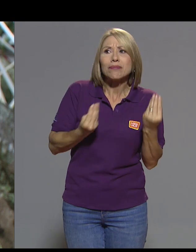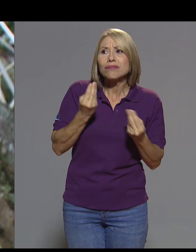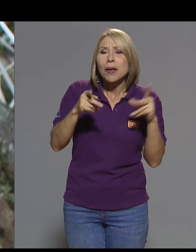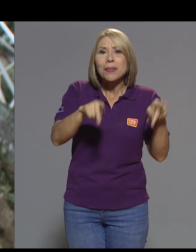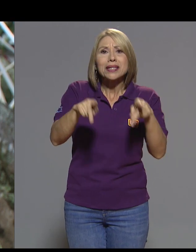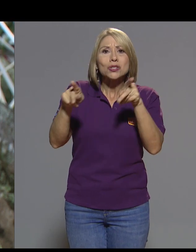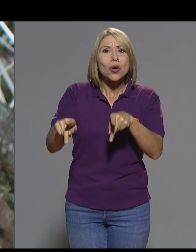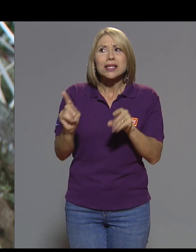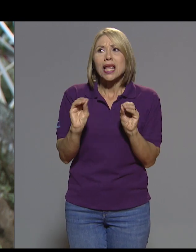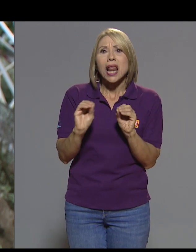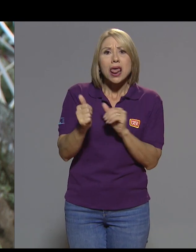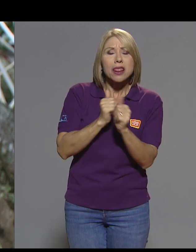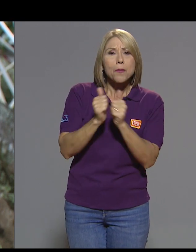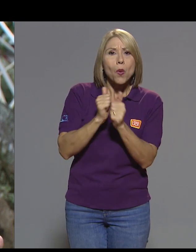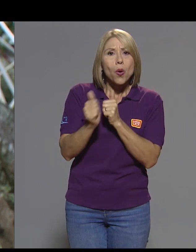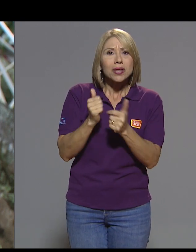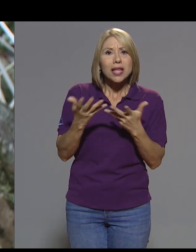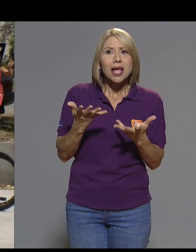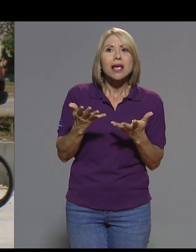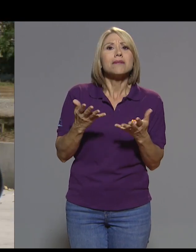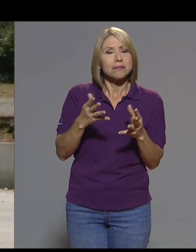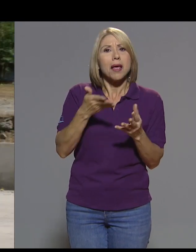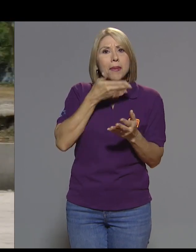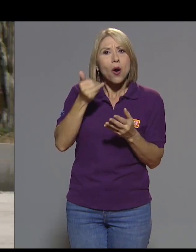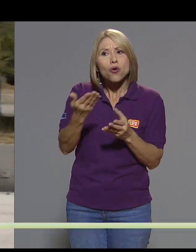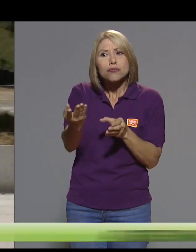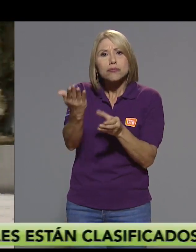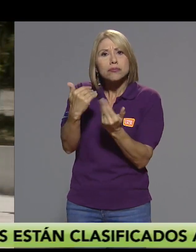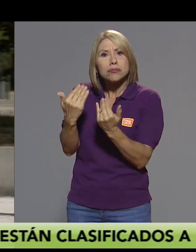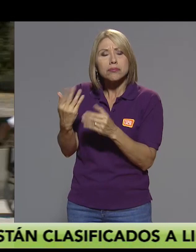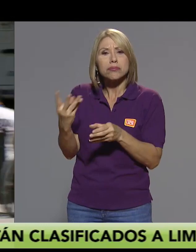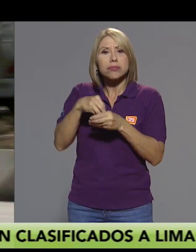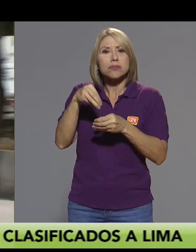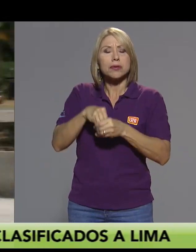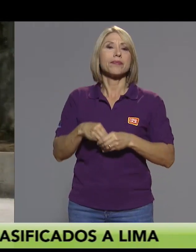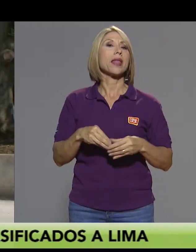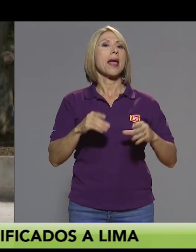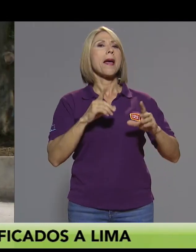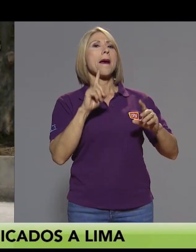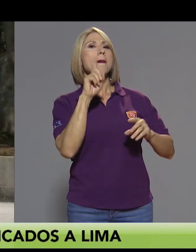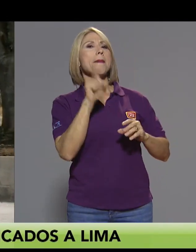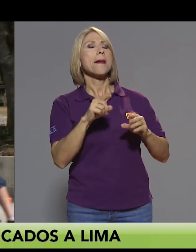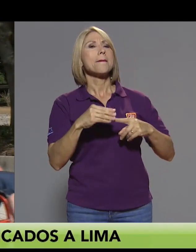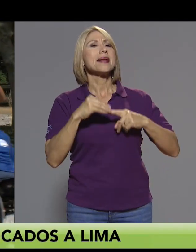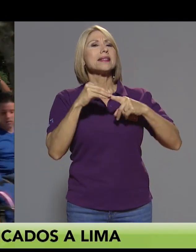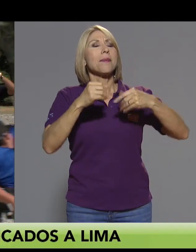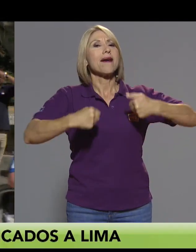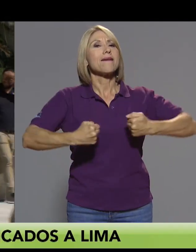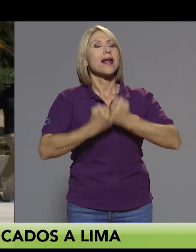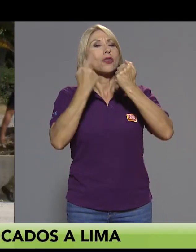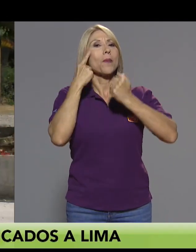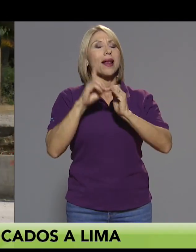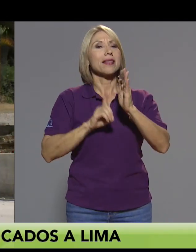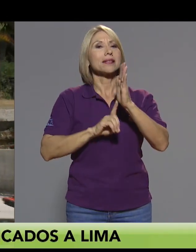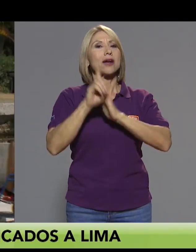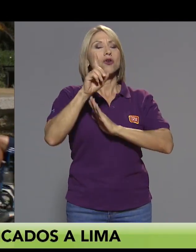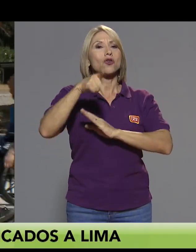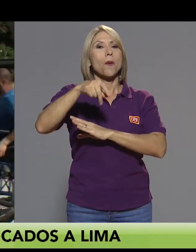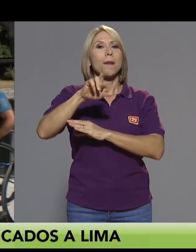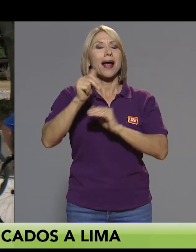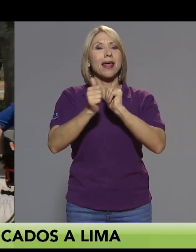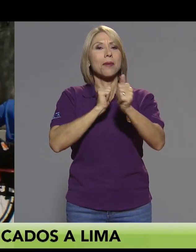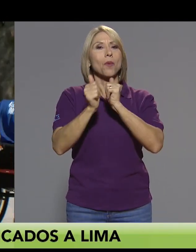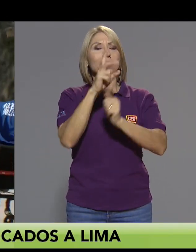que hay de personas que no practica el deporte ampliarla y cuál es el principal reto para el desarrollo del para deporte